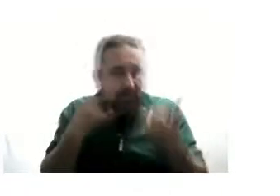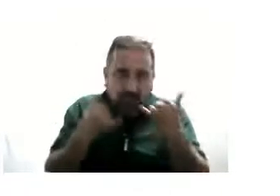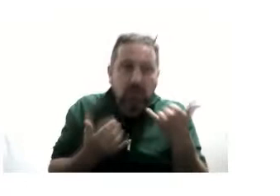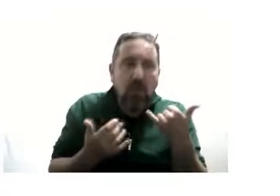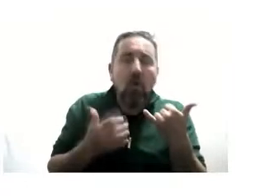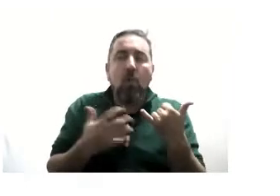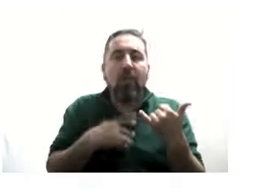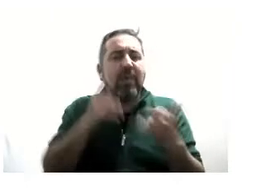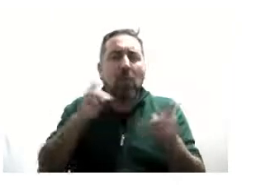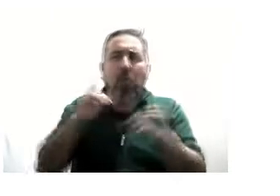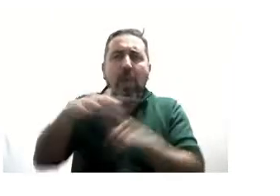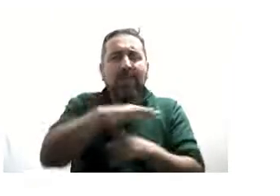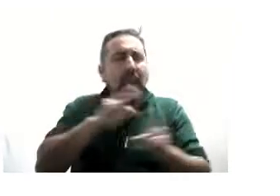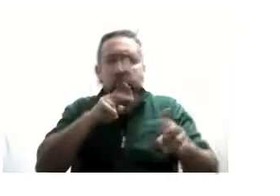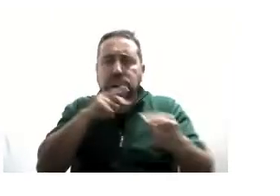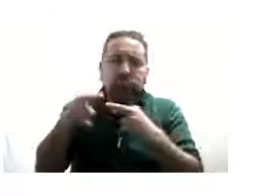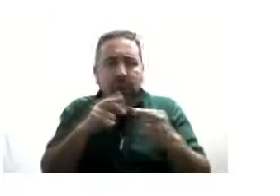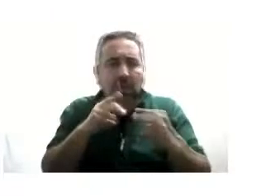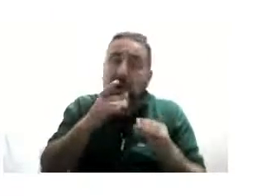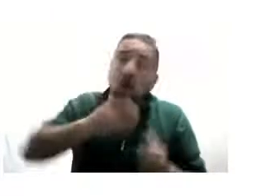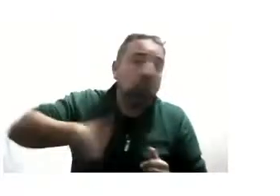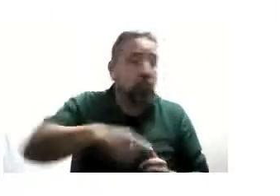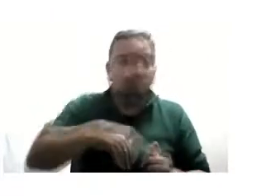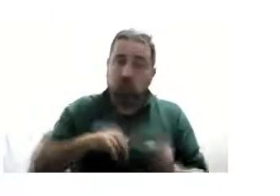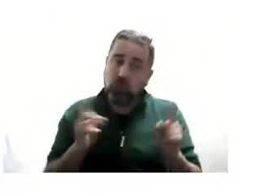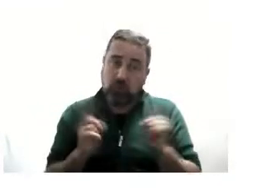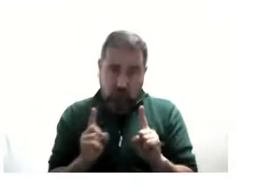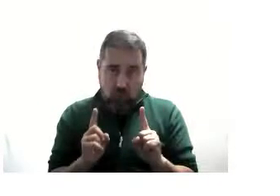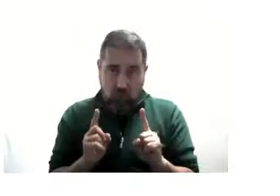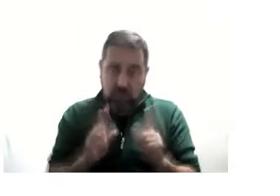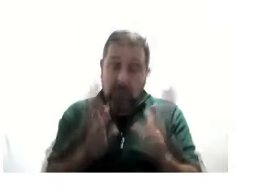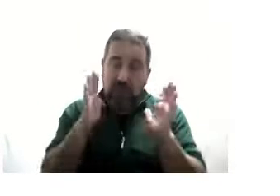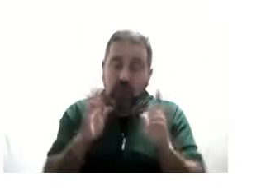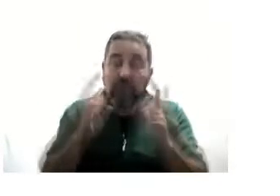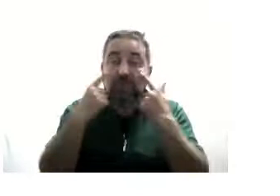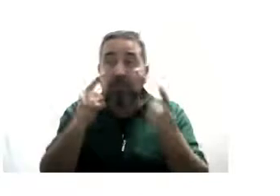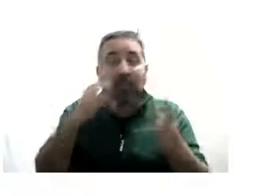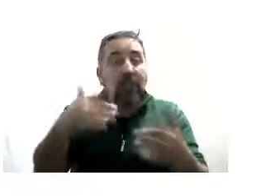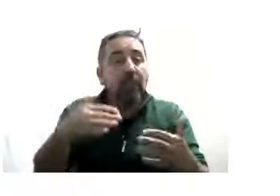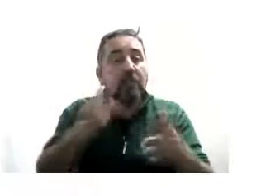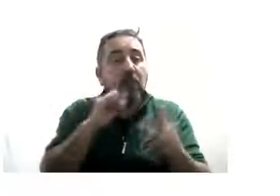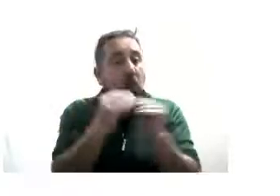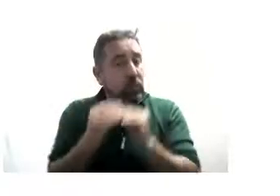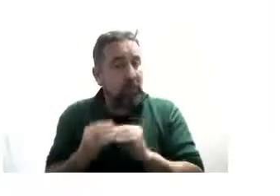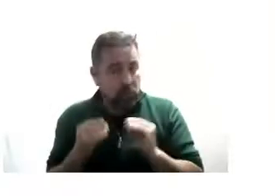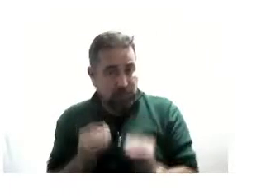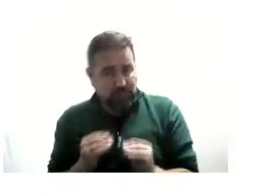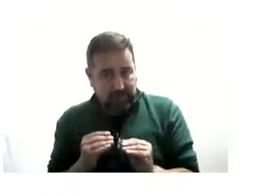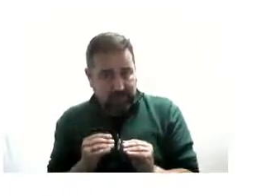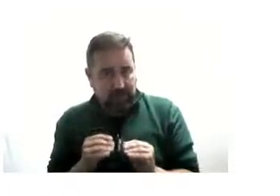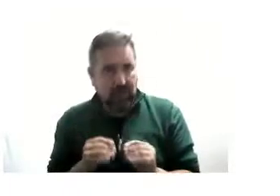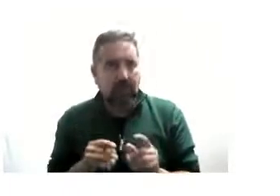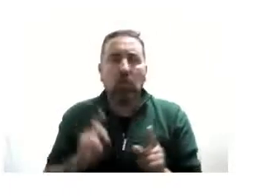condiciones de ruido ambiental, pero no en todos, con lo cual debemos ajustar muy bien las expectativas. Y luego, esto no es algo